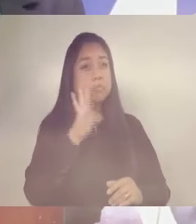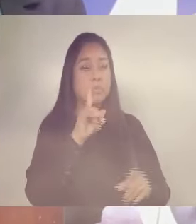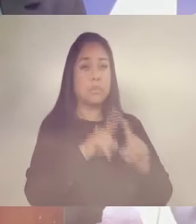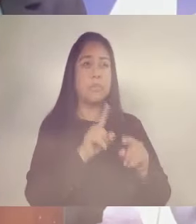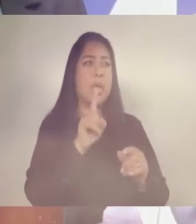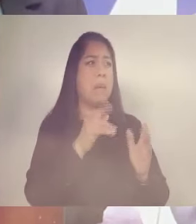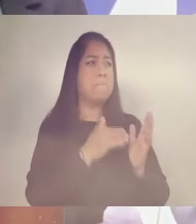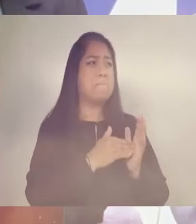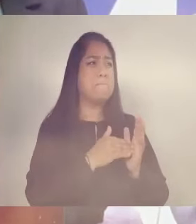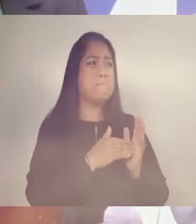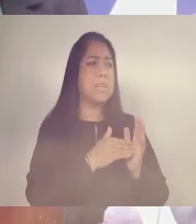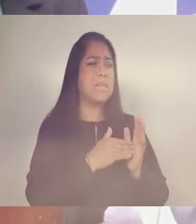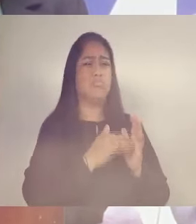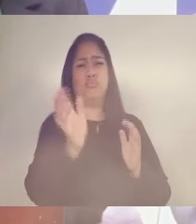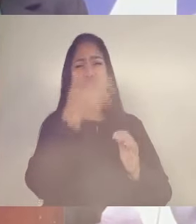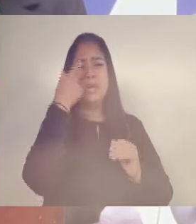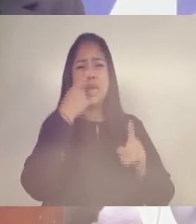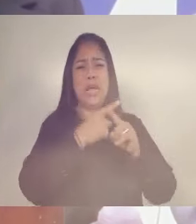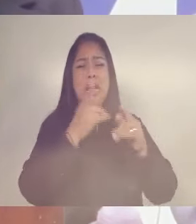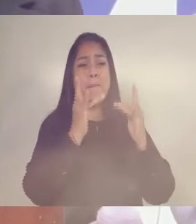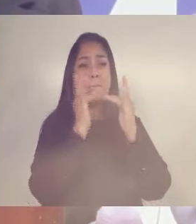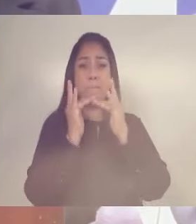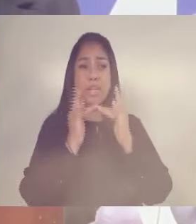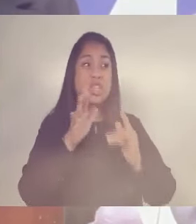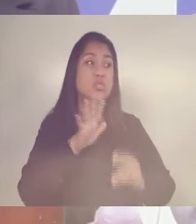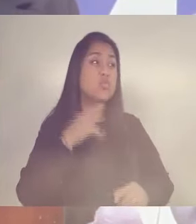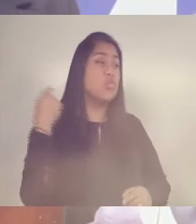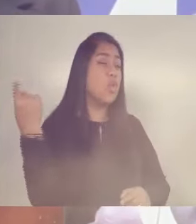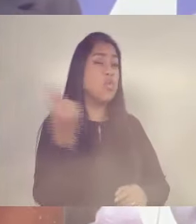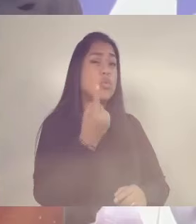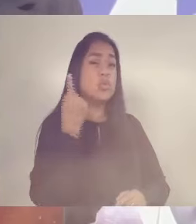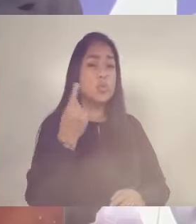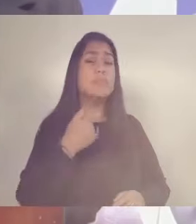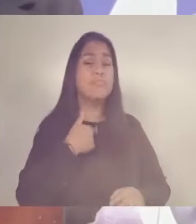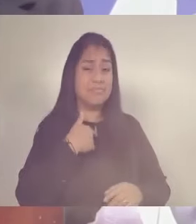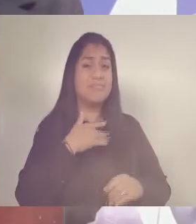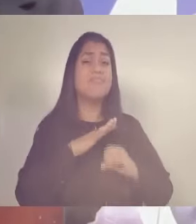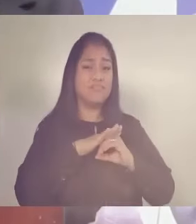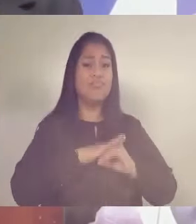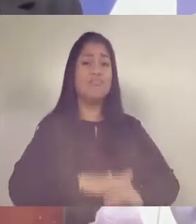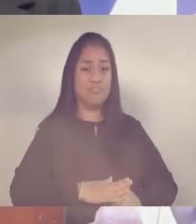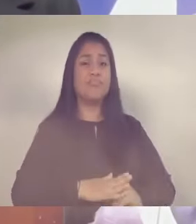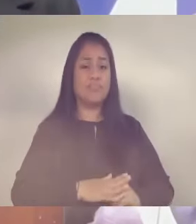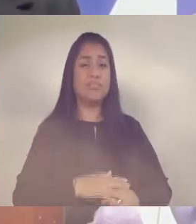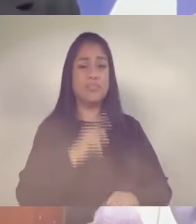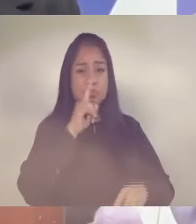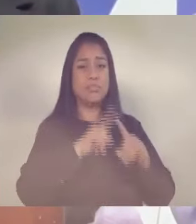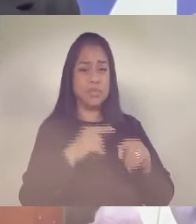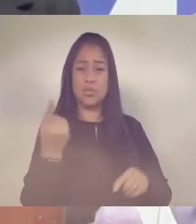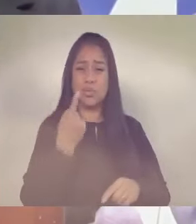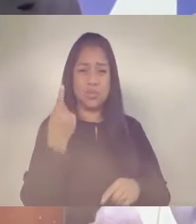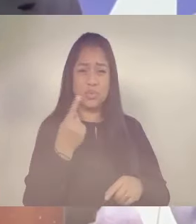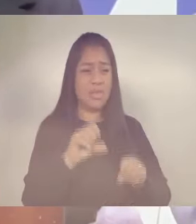puentes que tiene el país, todos tienen daños, todos. El ministerio hizo un